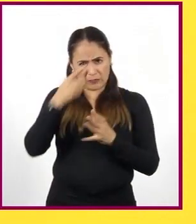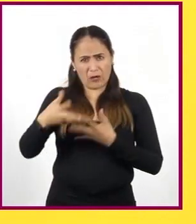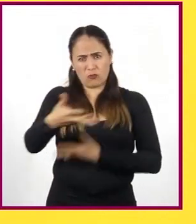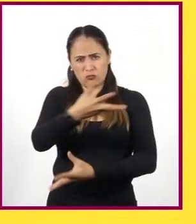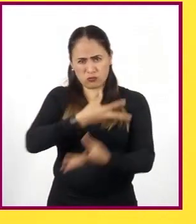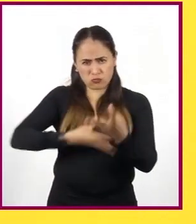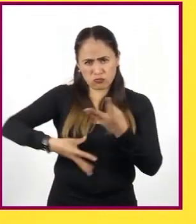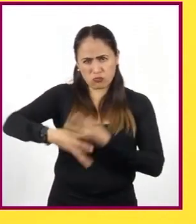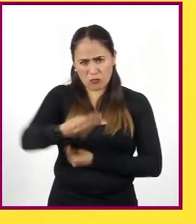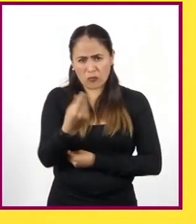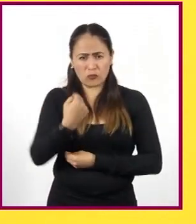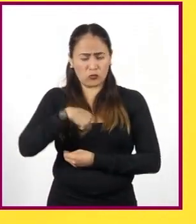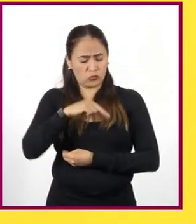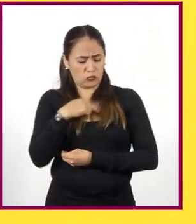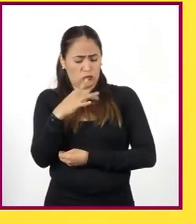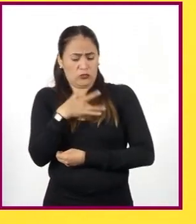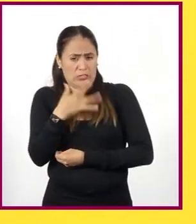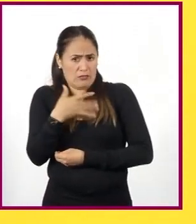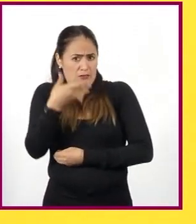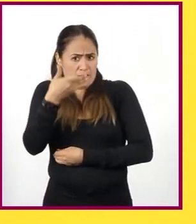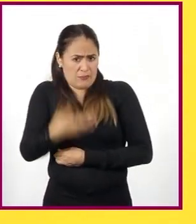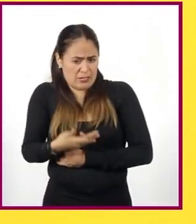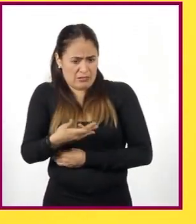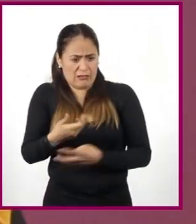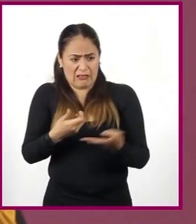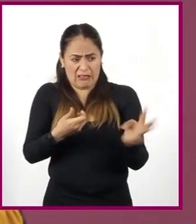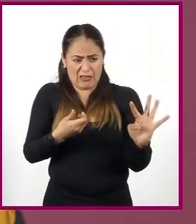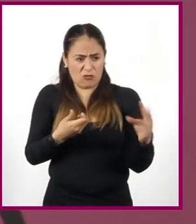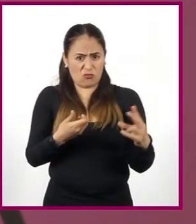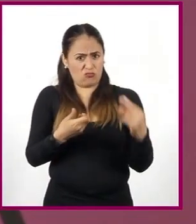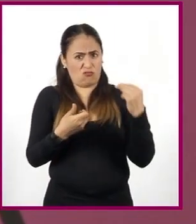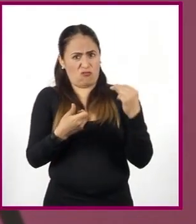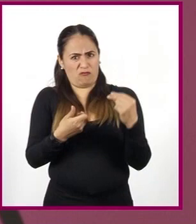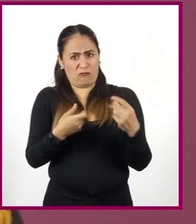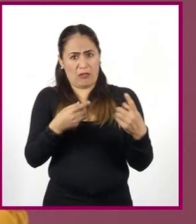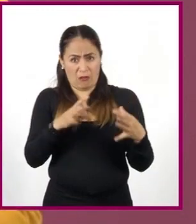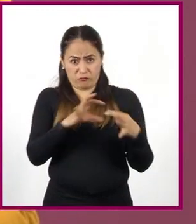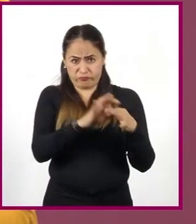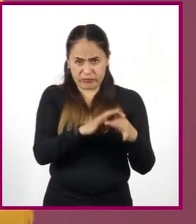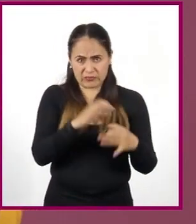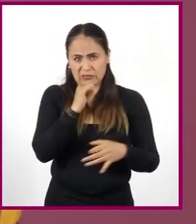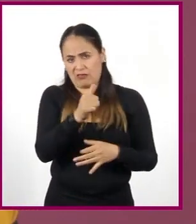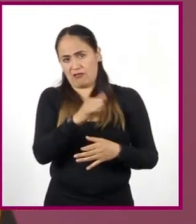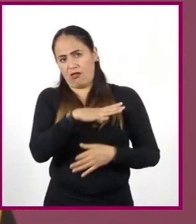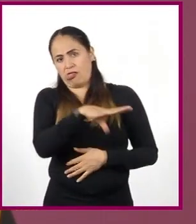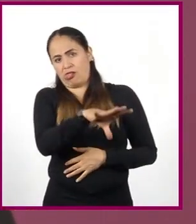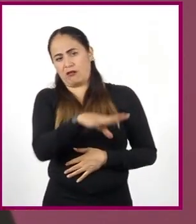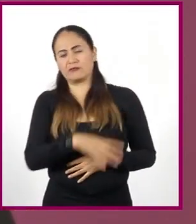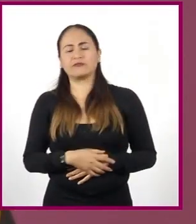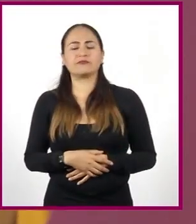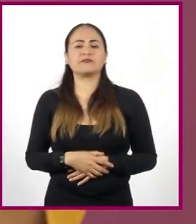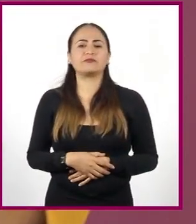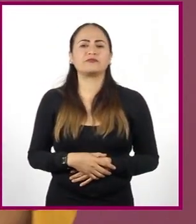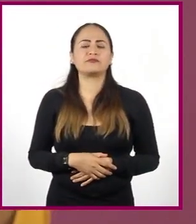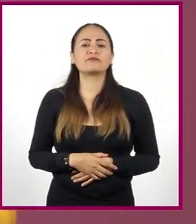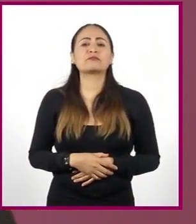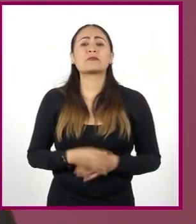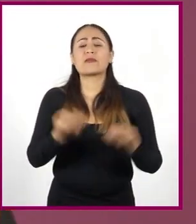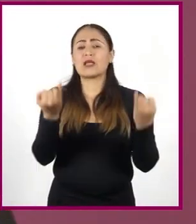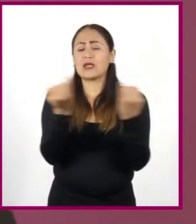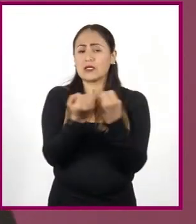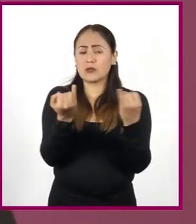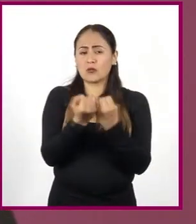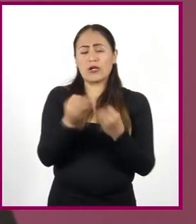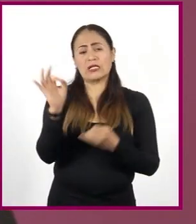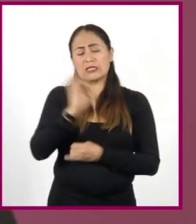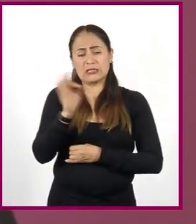que consideramos como adecuadas es un error. Puede suceder también que sentirse fuera de lugar o ser